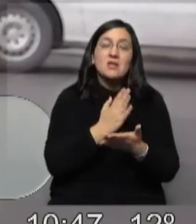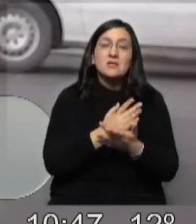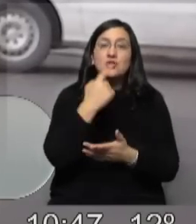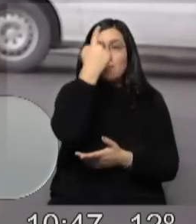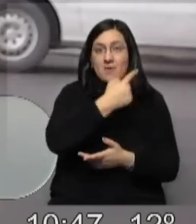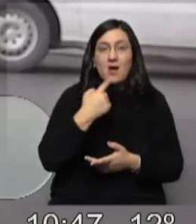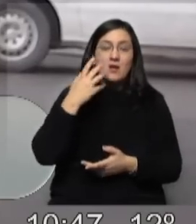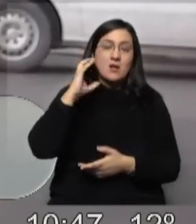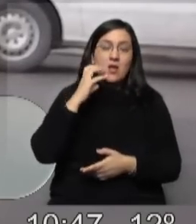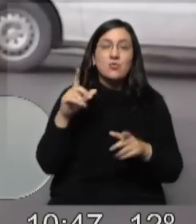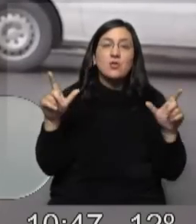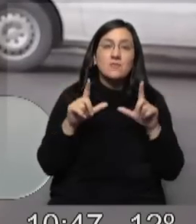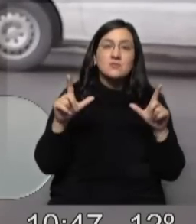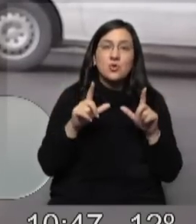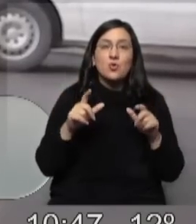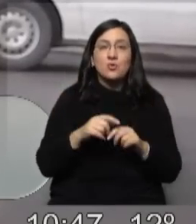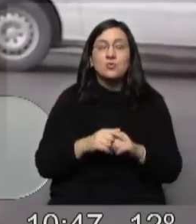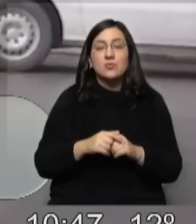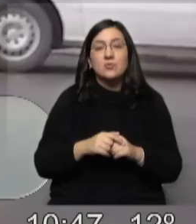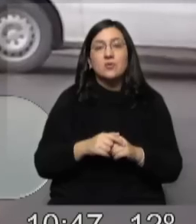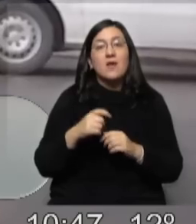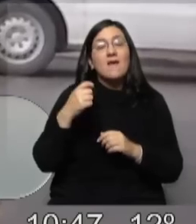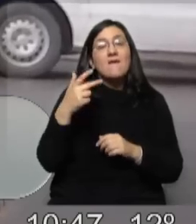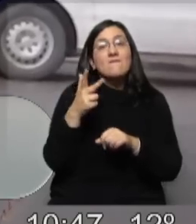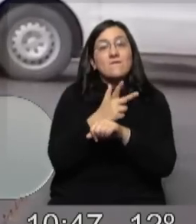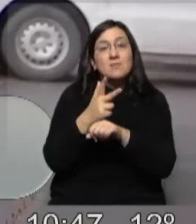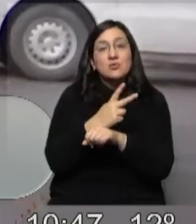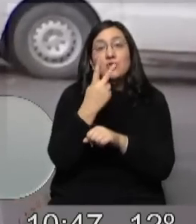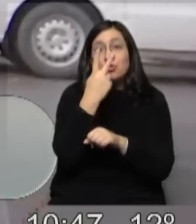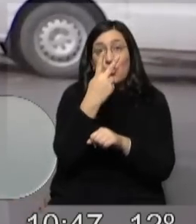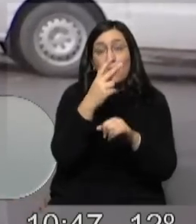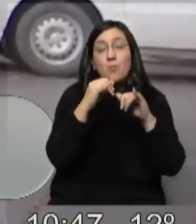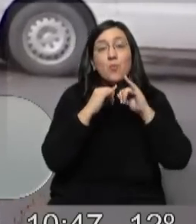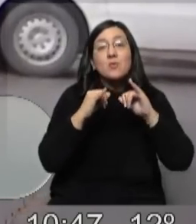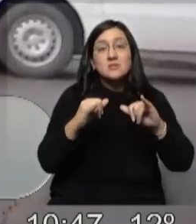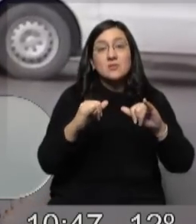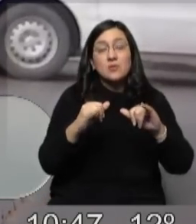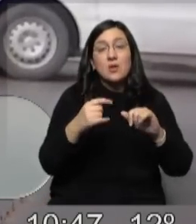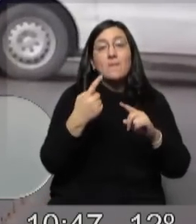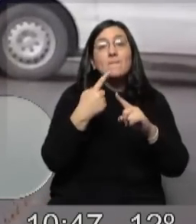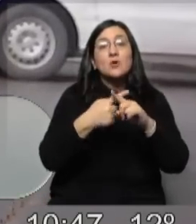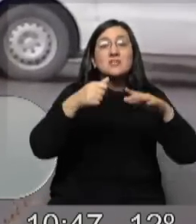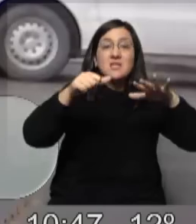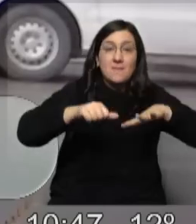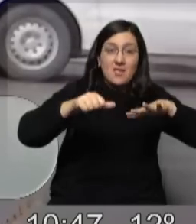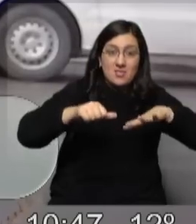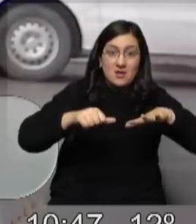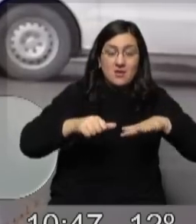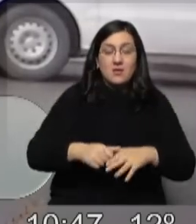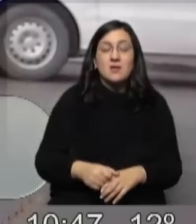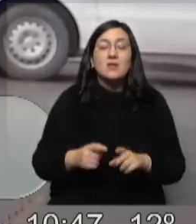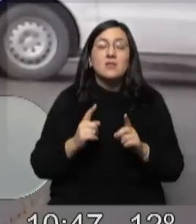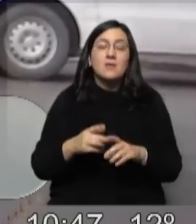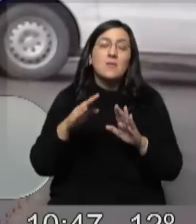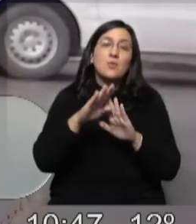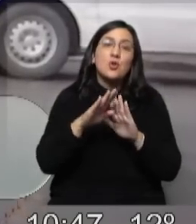radio, televisión, el rodaje de dos publicidades por cada semestre, también menciones en su programa de